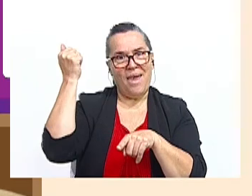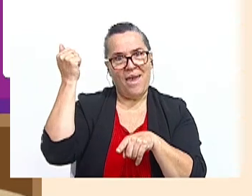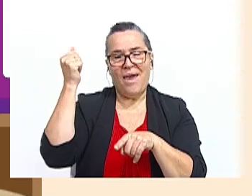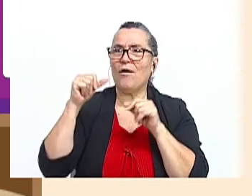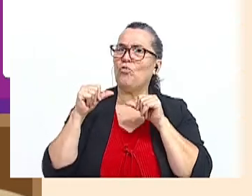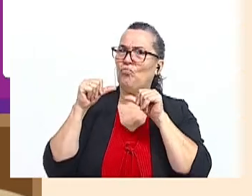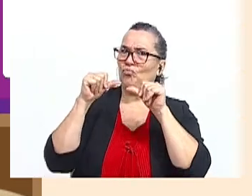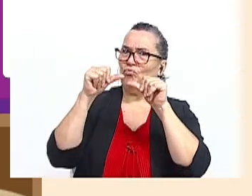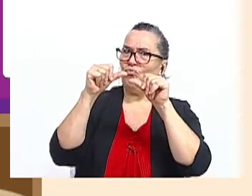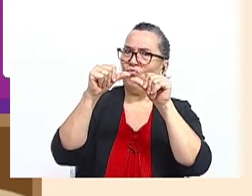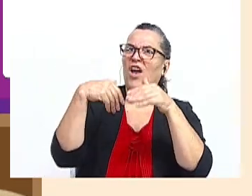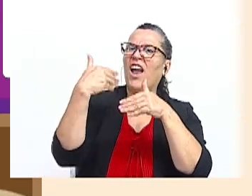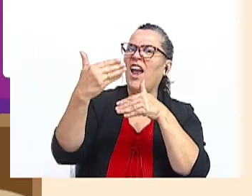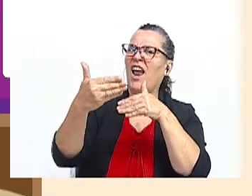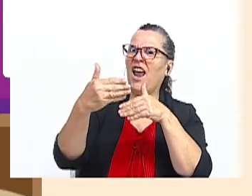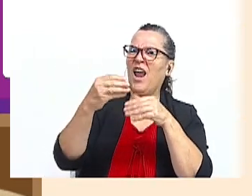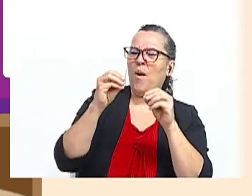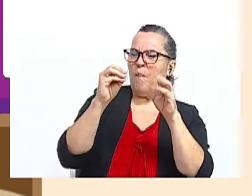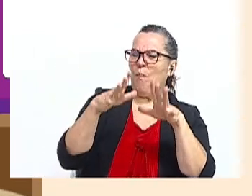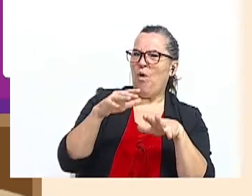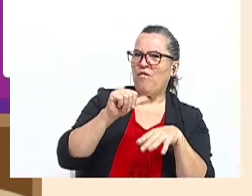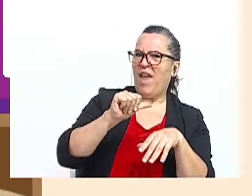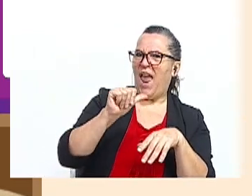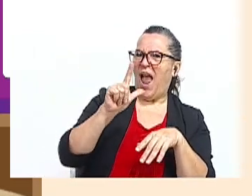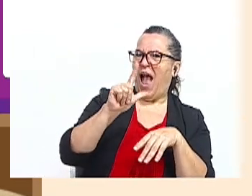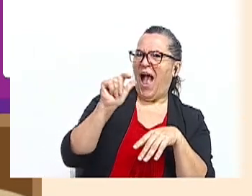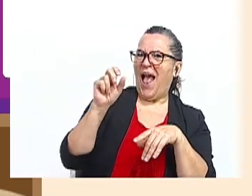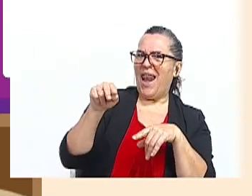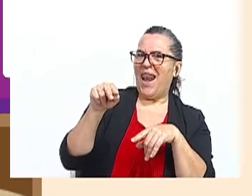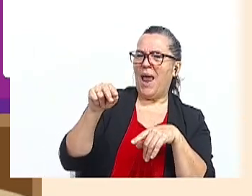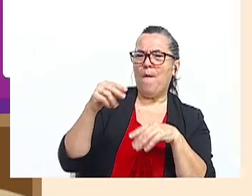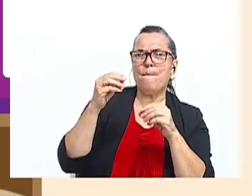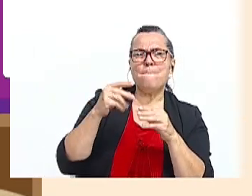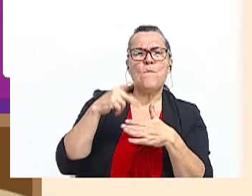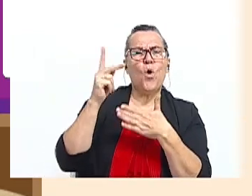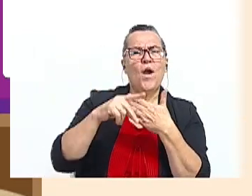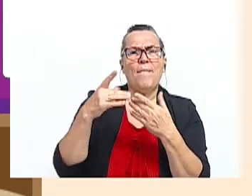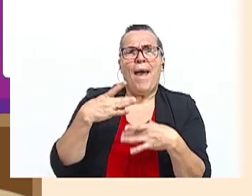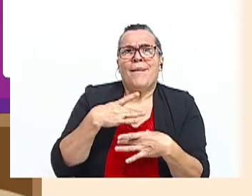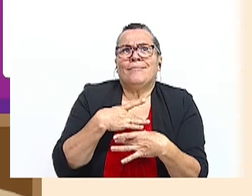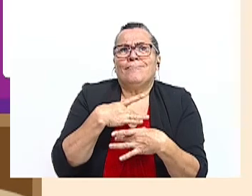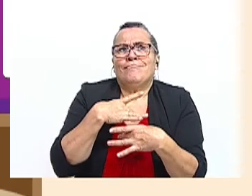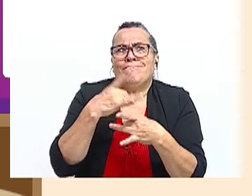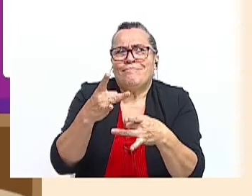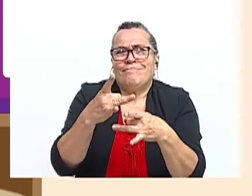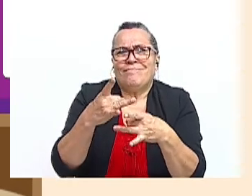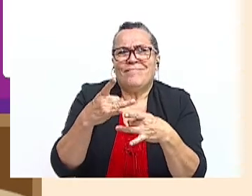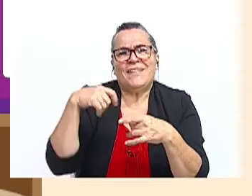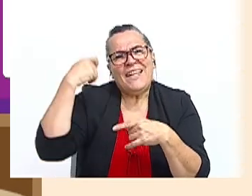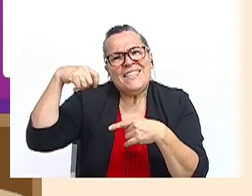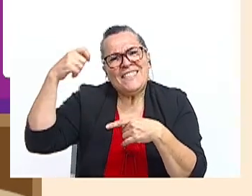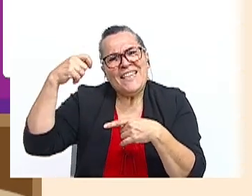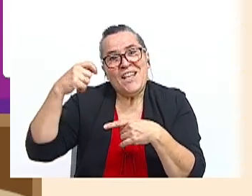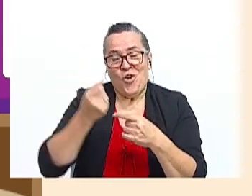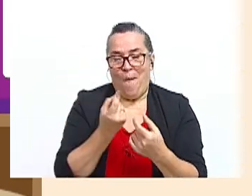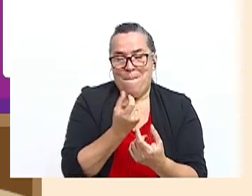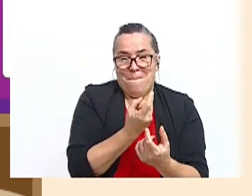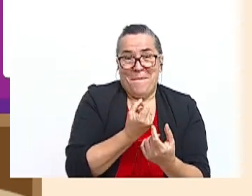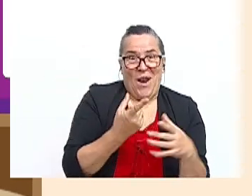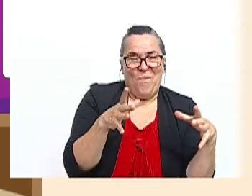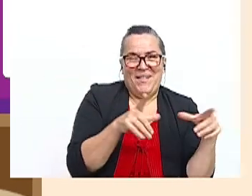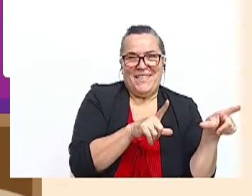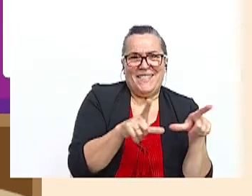con el profe Alan, que trae un programa interesantísimo sobre el cine. Es más, ya yo tengo listas las palomitas para ver ese programa. Y con la profe